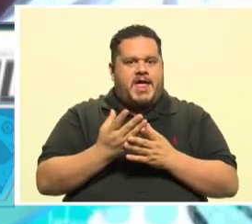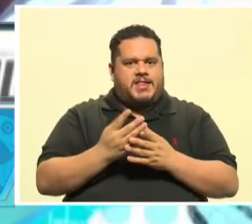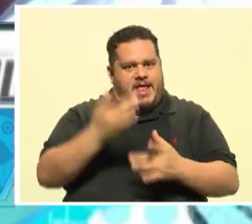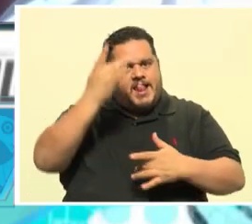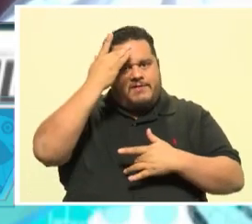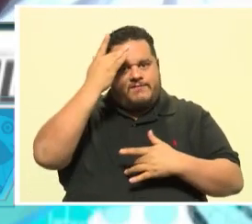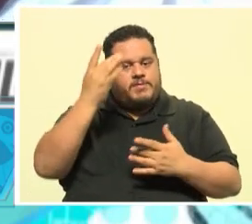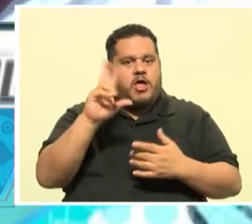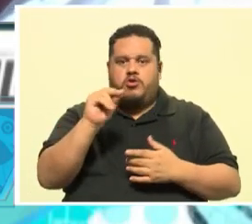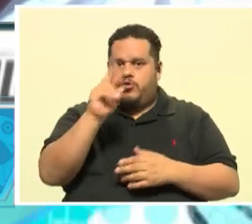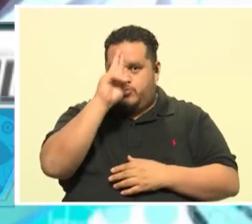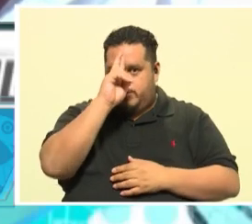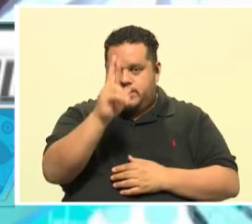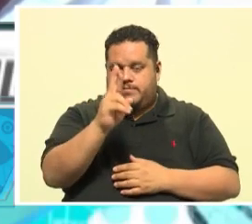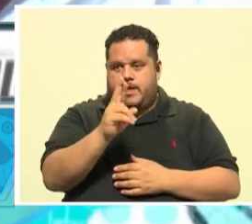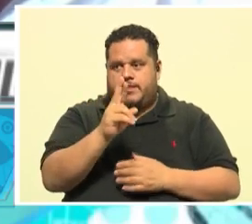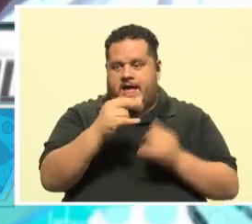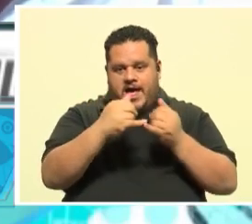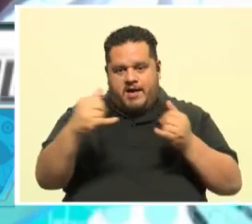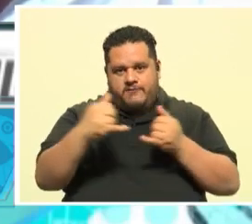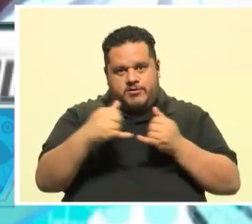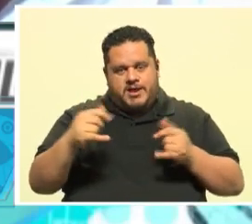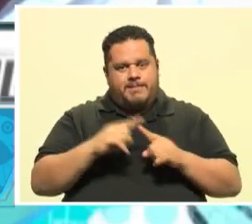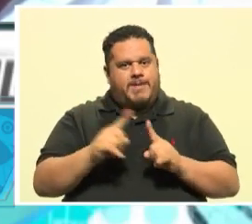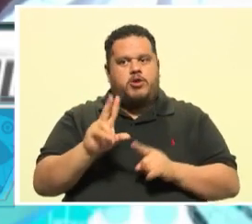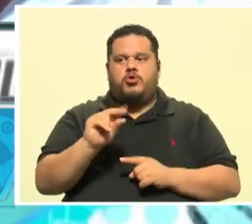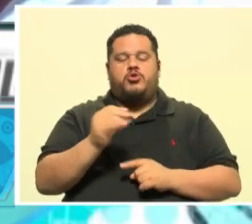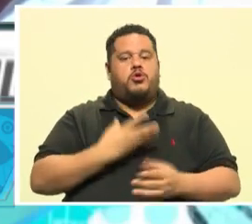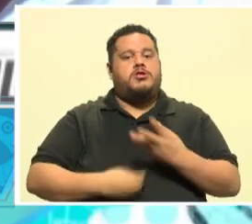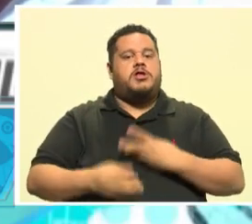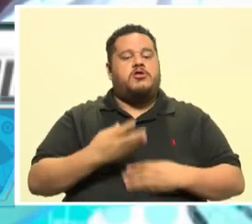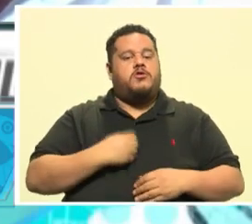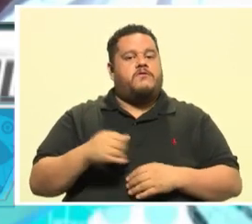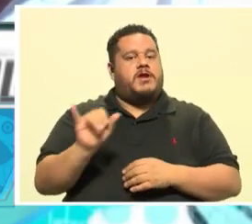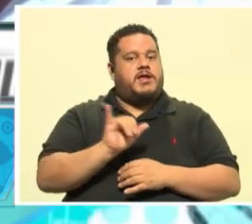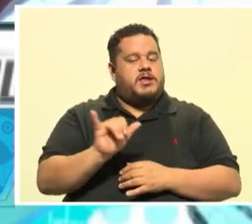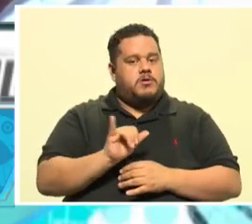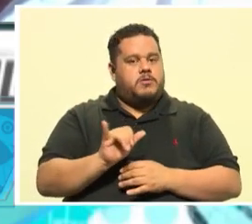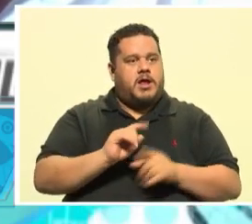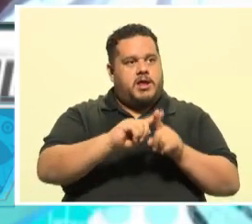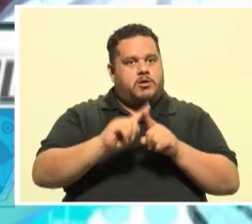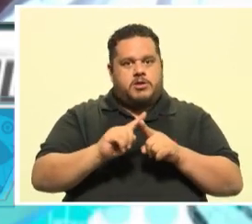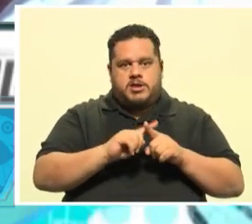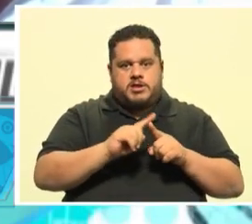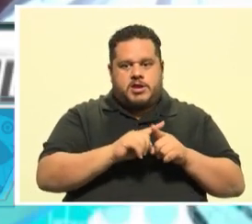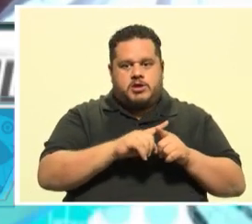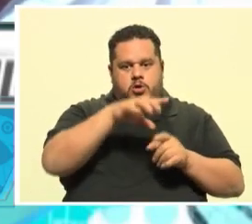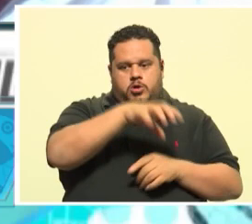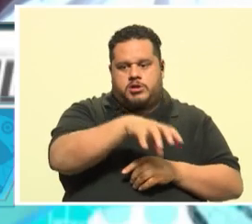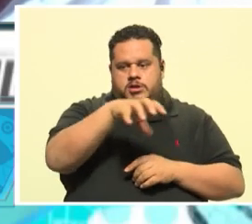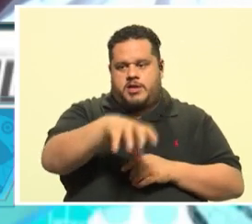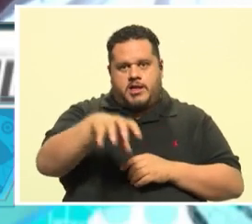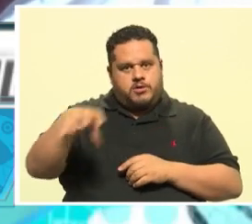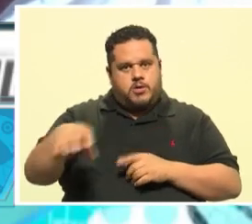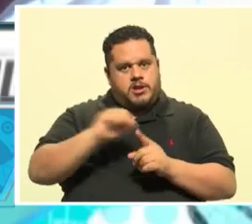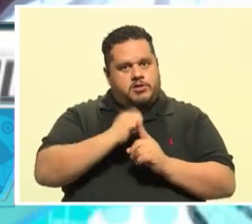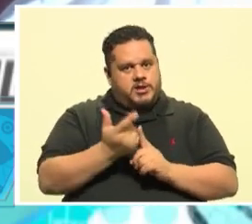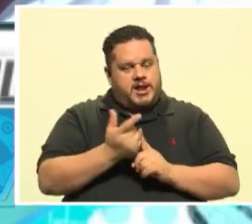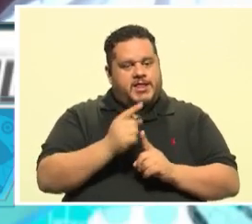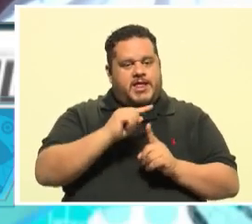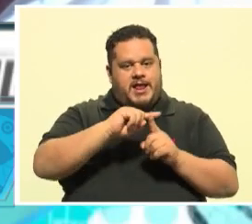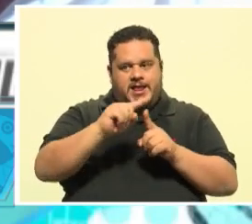de una escalada de la xenofobia, ¿verdad? Entonces, por una parte, tenemos un problema de salud